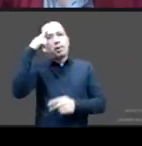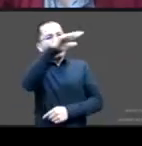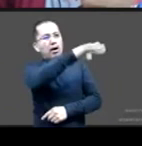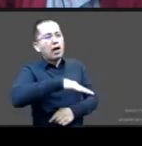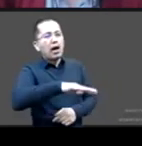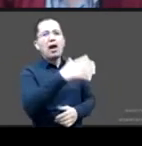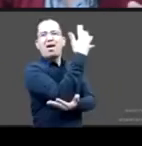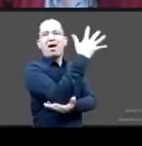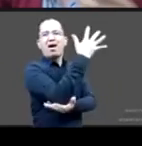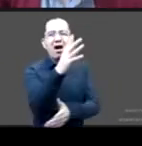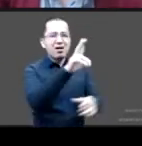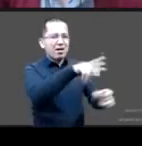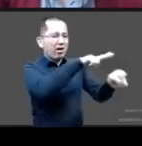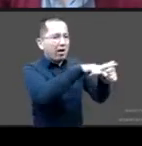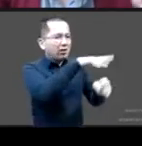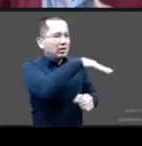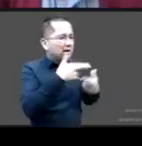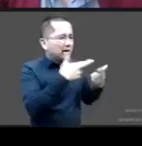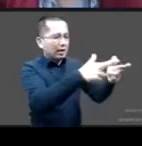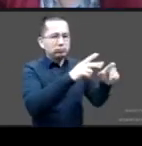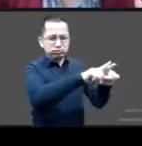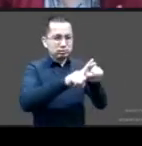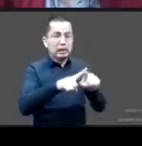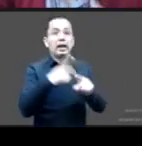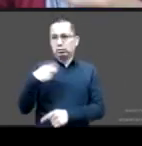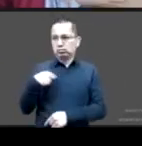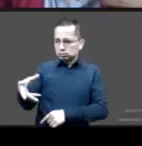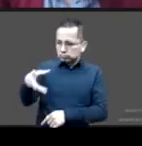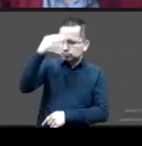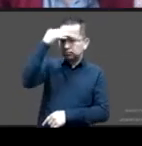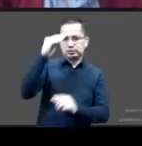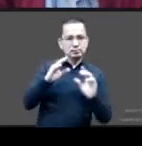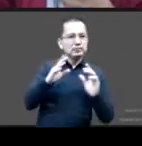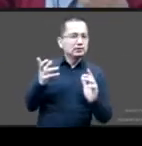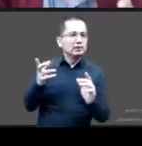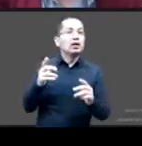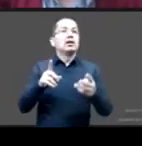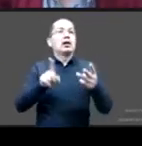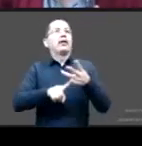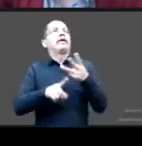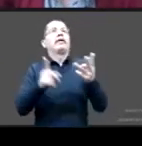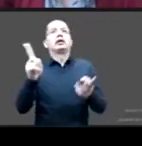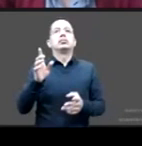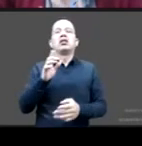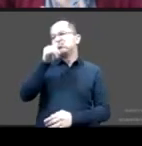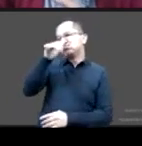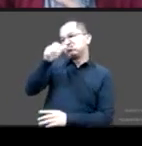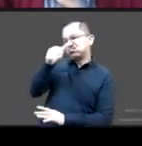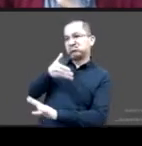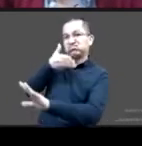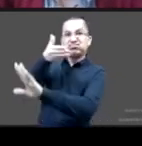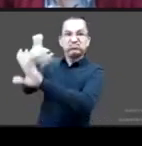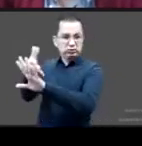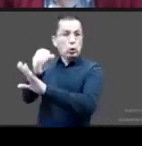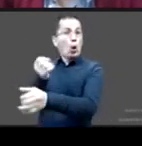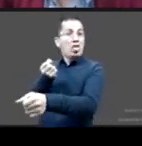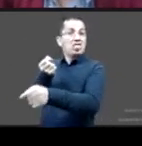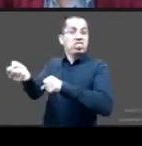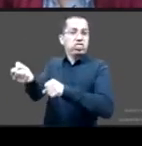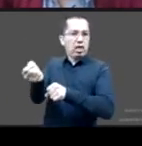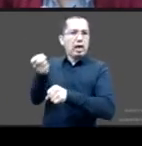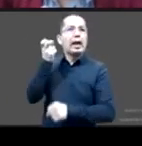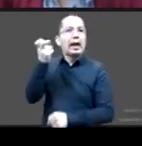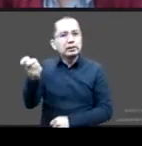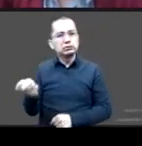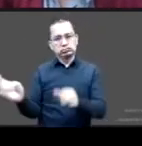comunidad o aprender a resolver agresiones, incluso agresiones físicas, algunas de ellas muy serias pero desde una perspectiva